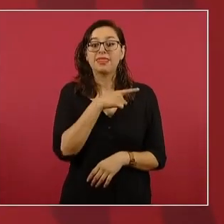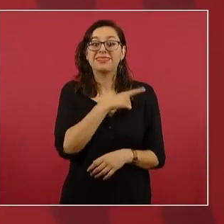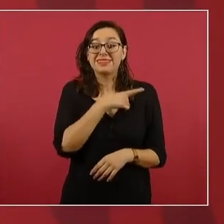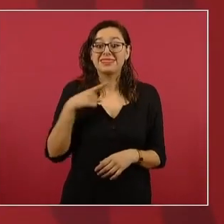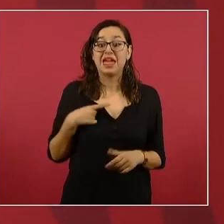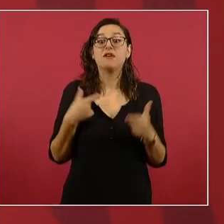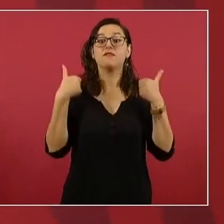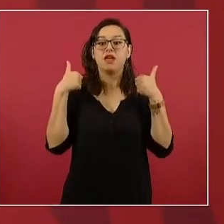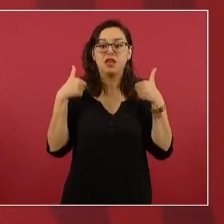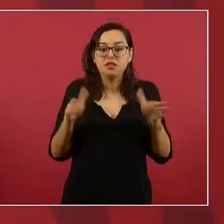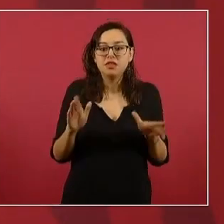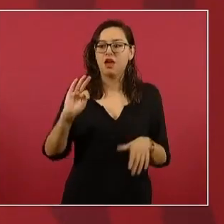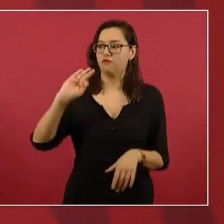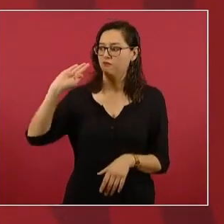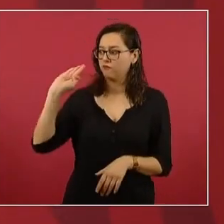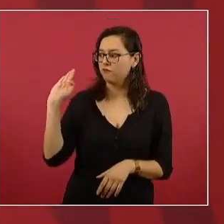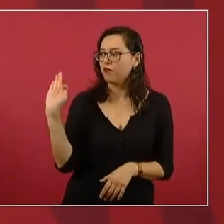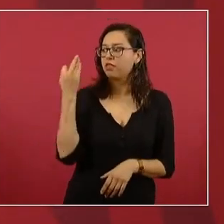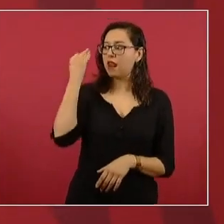abogados